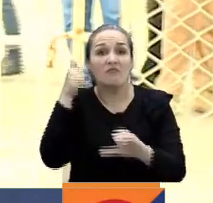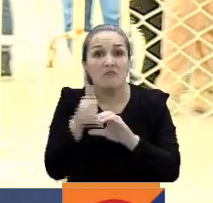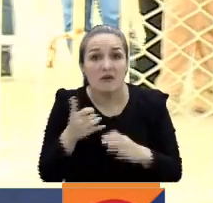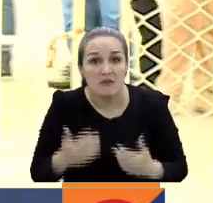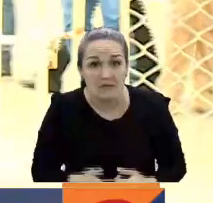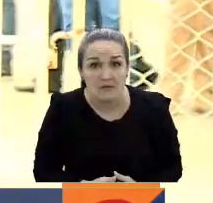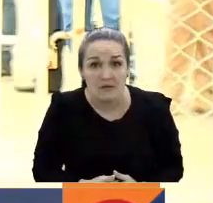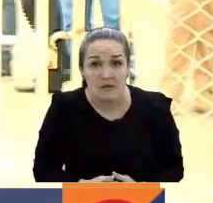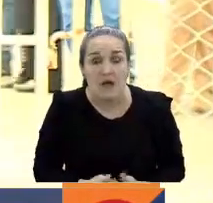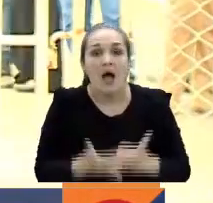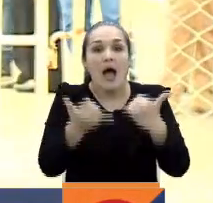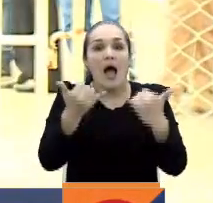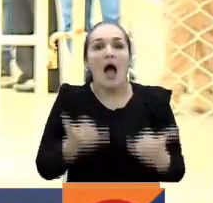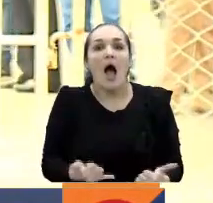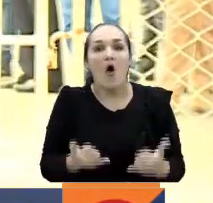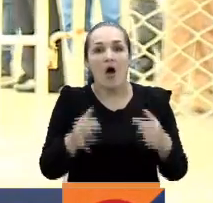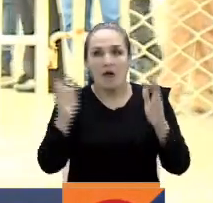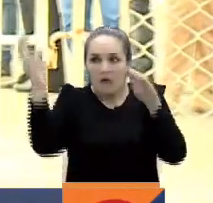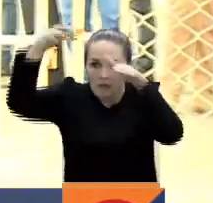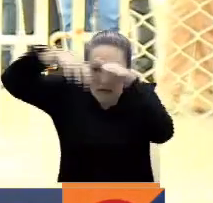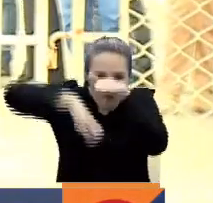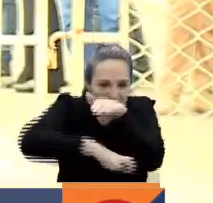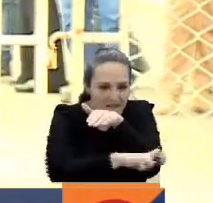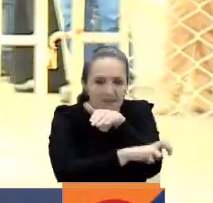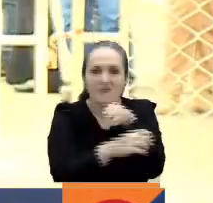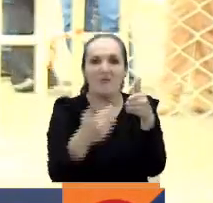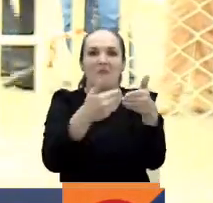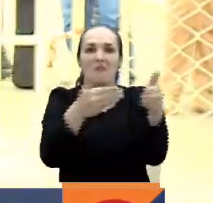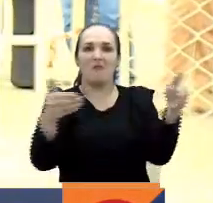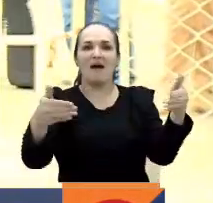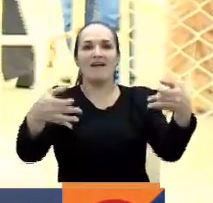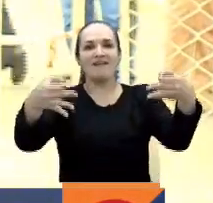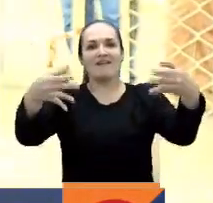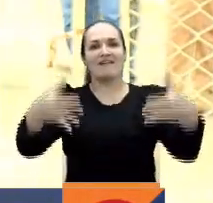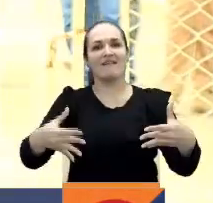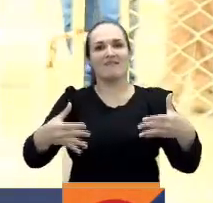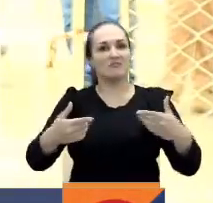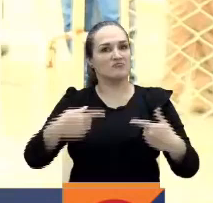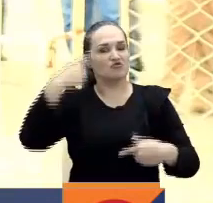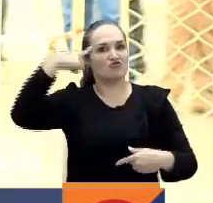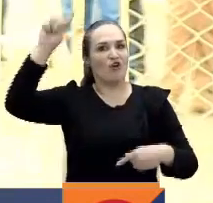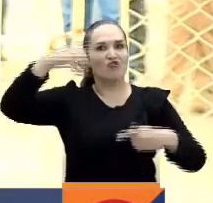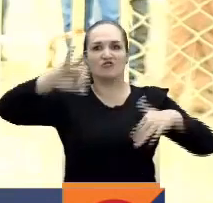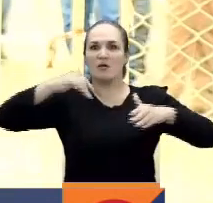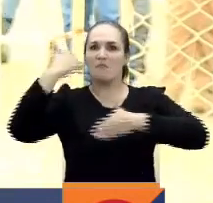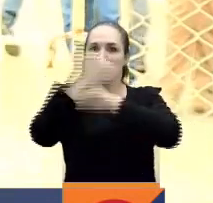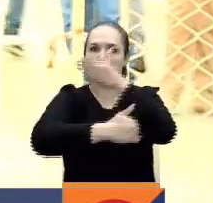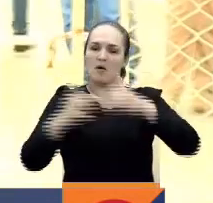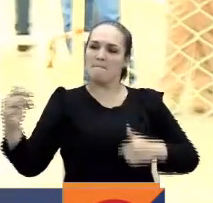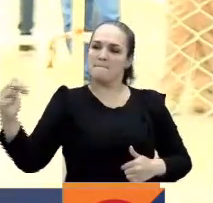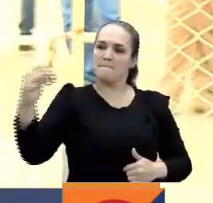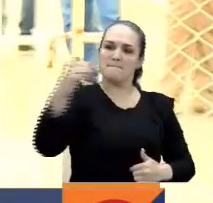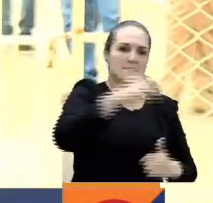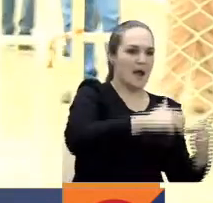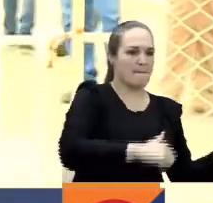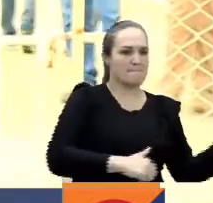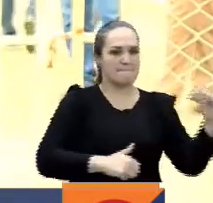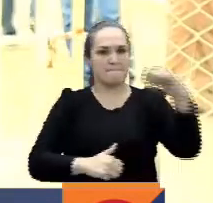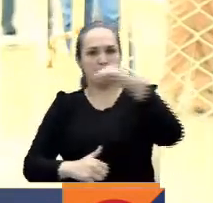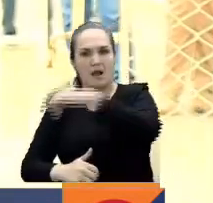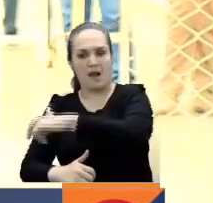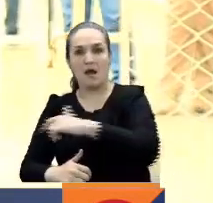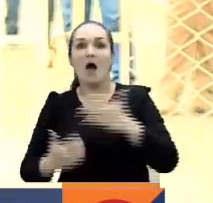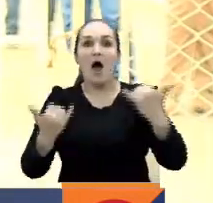una recuperación automática para los transeúntes, hace unos días para quienes van en máquinas